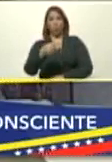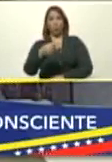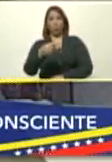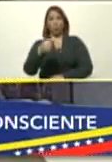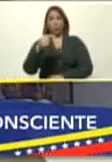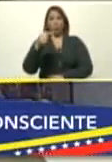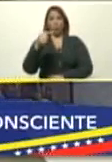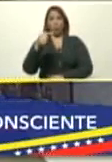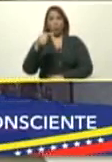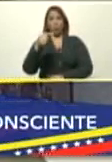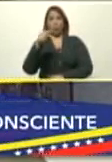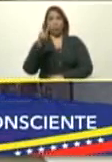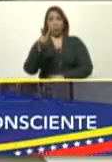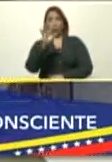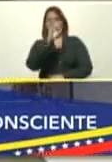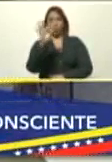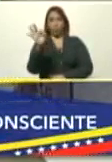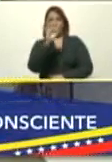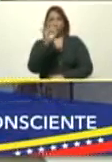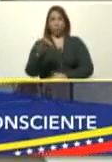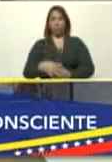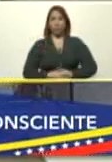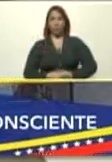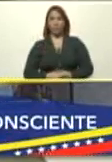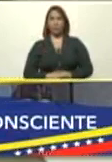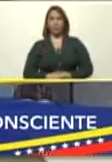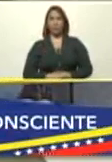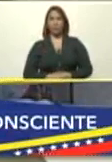102%, 102%,